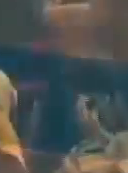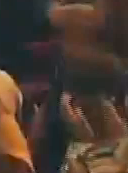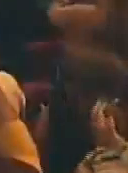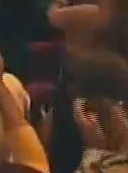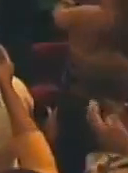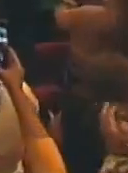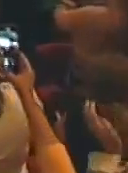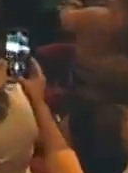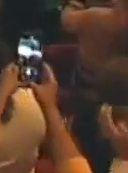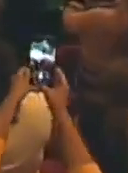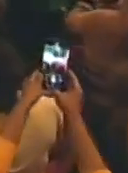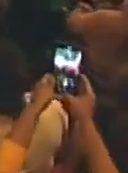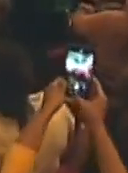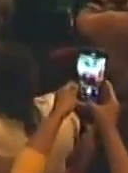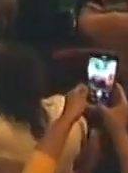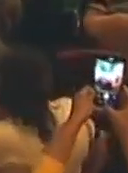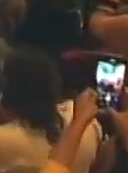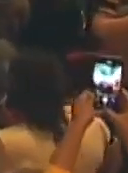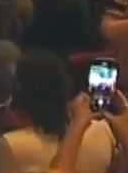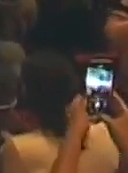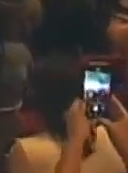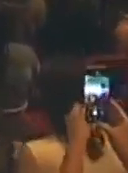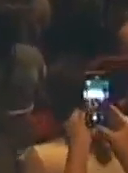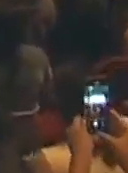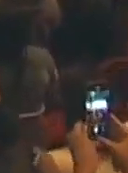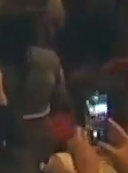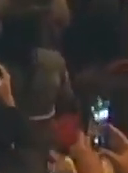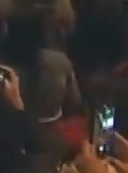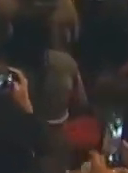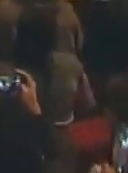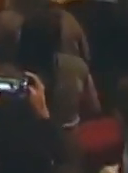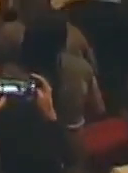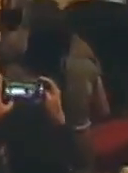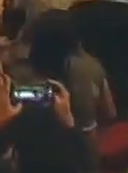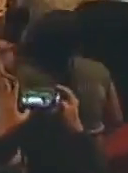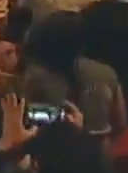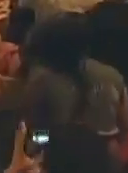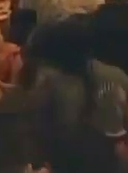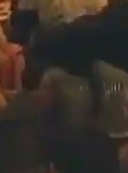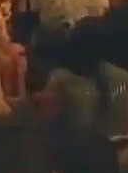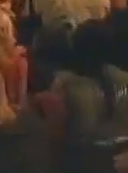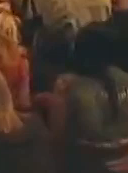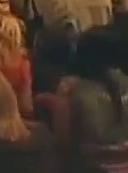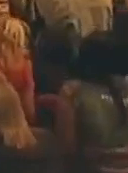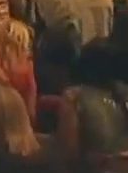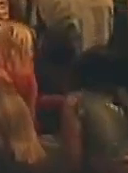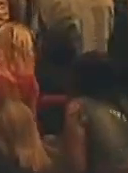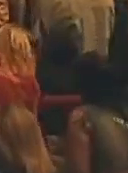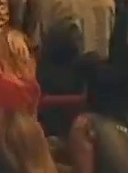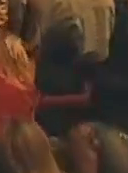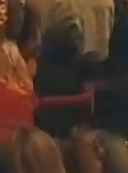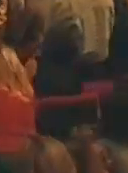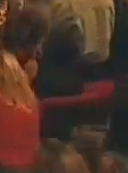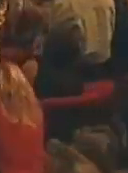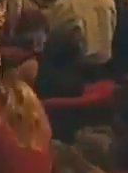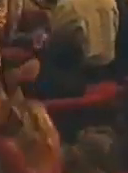pueblos latinoamericanos. El sueño del libertador Simón Bolívar. ¡Patria!